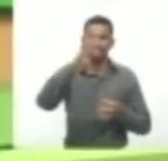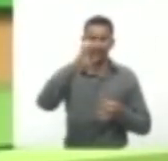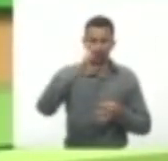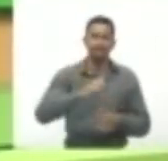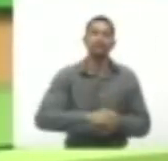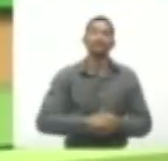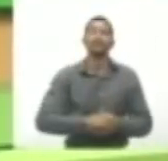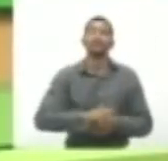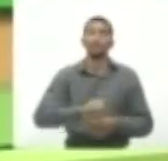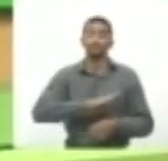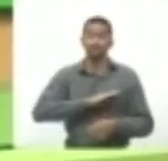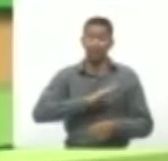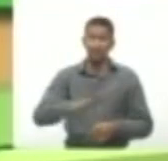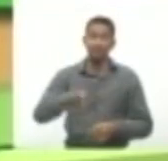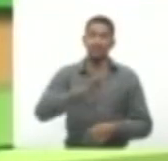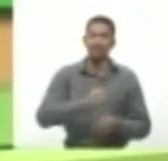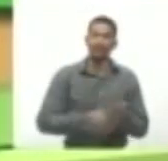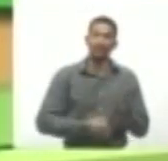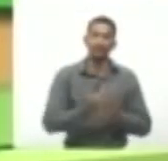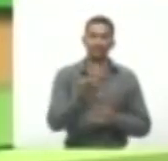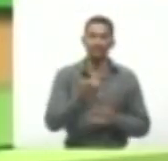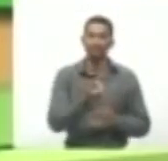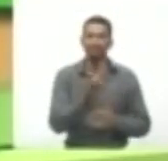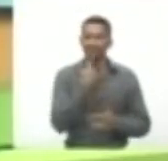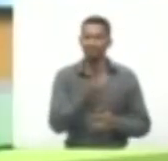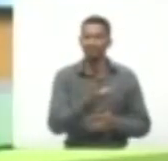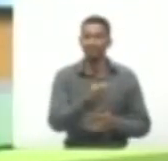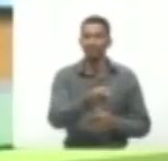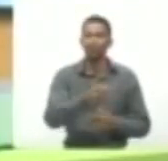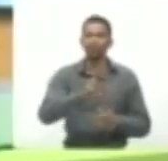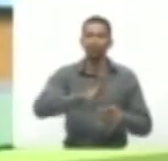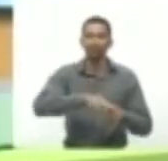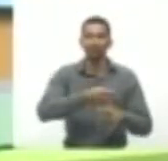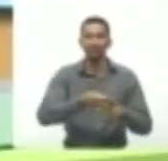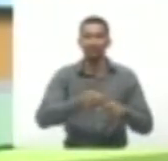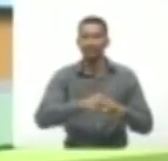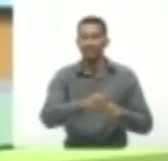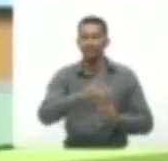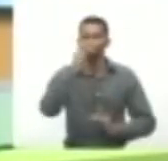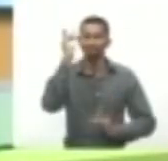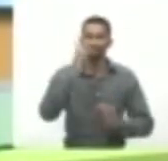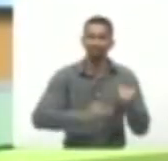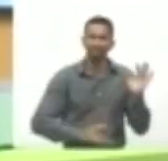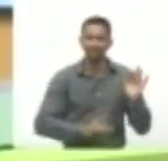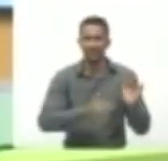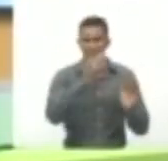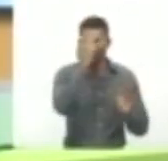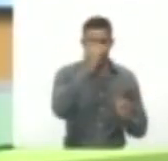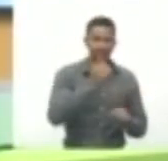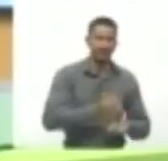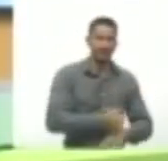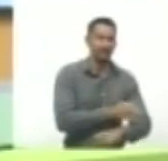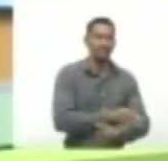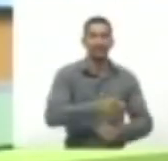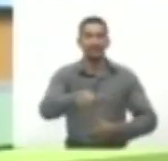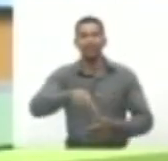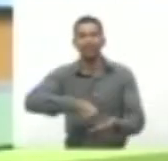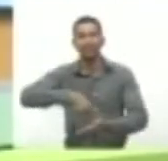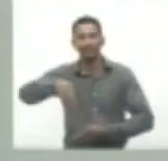poder familiar tras la destitución de su sobrino por violar el régimen de inhabilidades, siendo contratista de la gobernación de